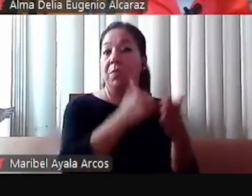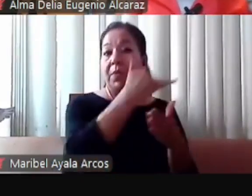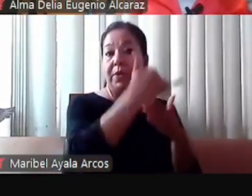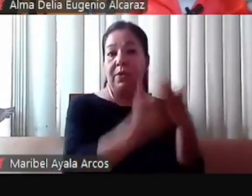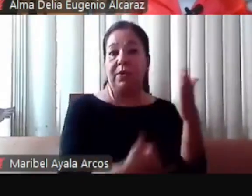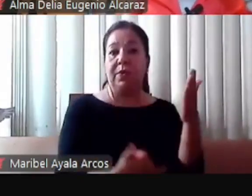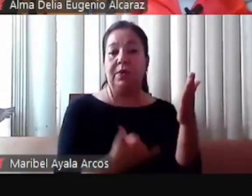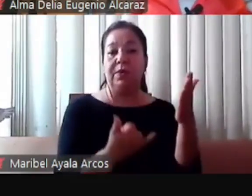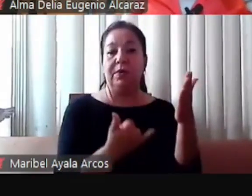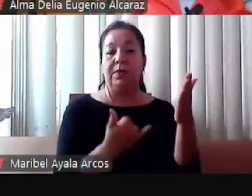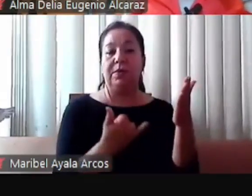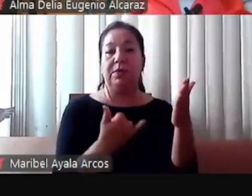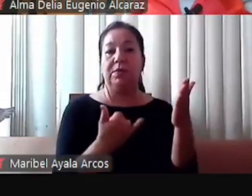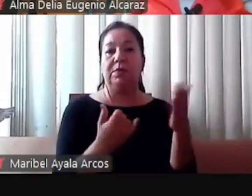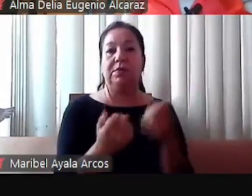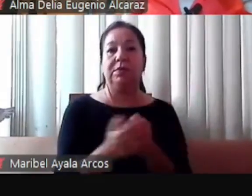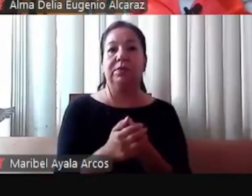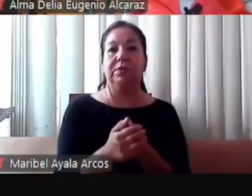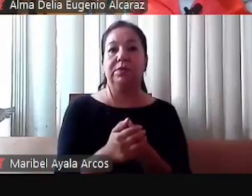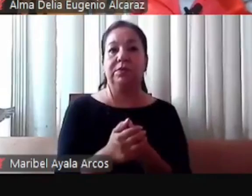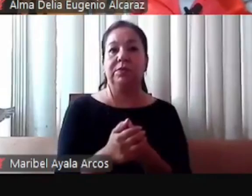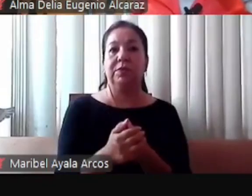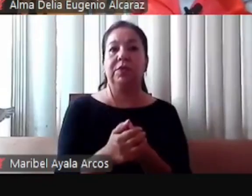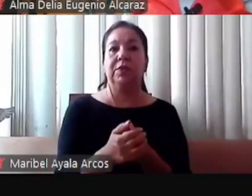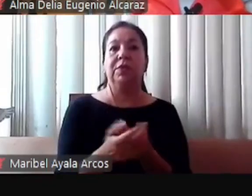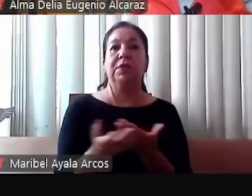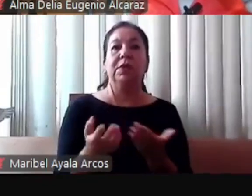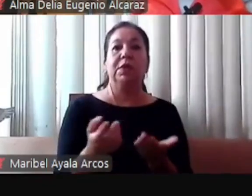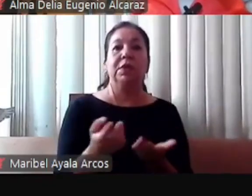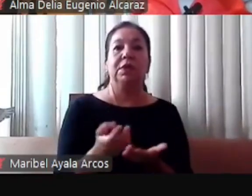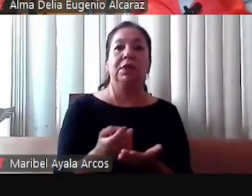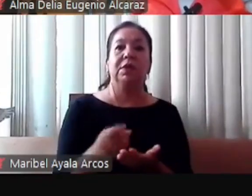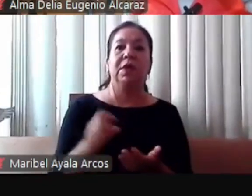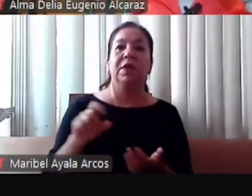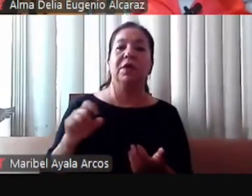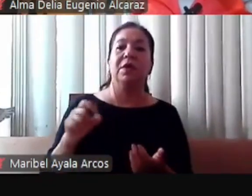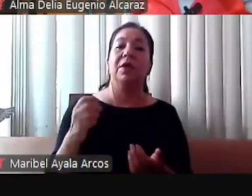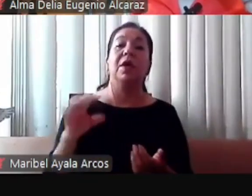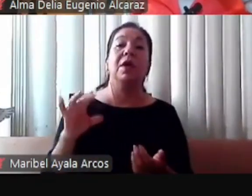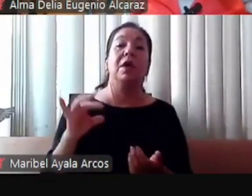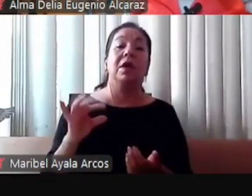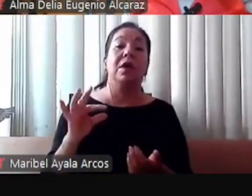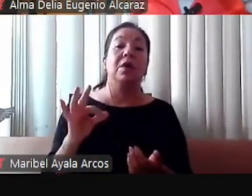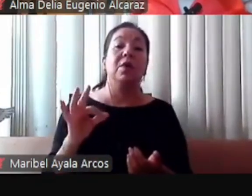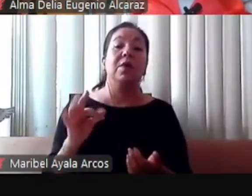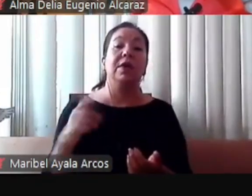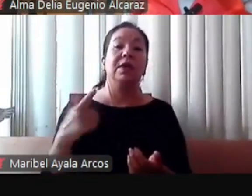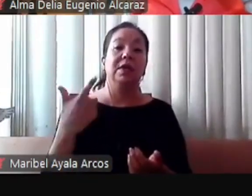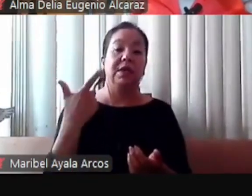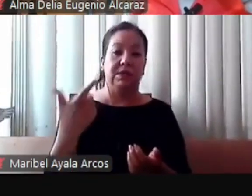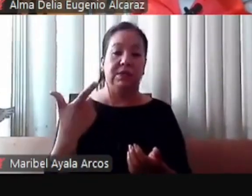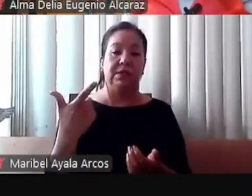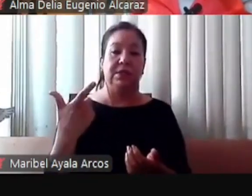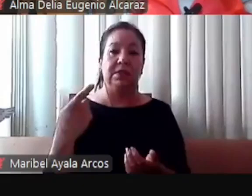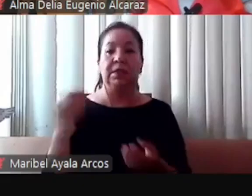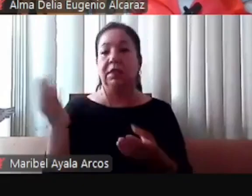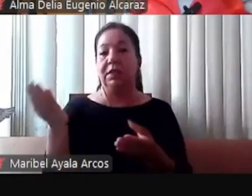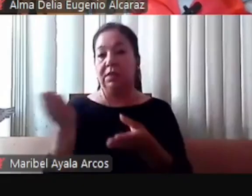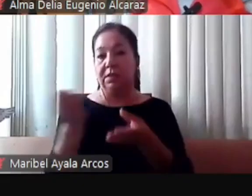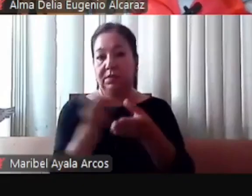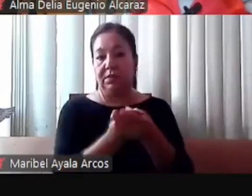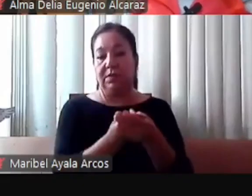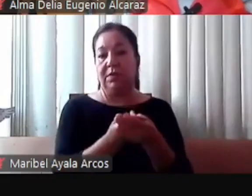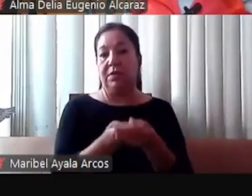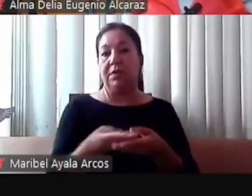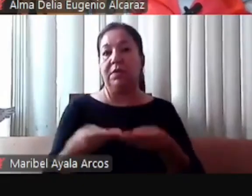resolución del recurso de apelación 47 del 2024, que fue turnado a la ponencia a cargo